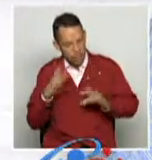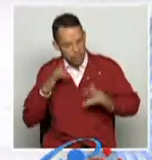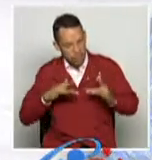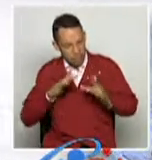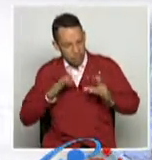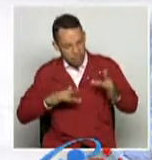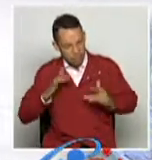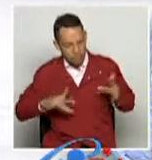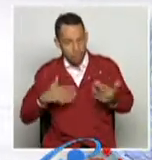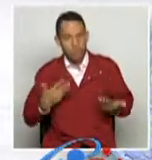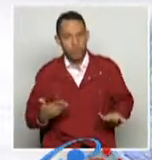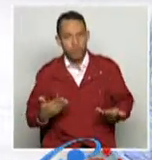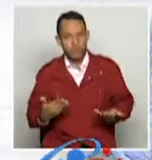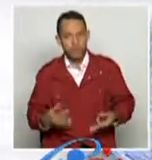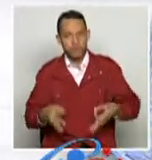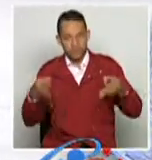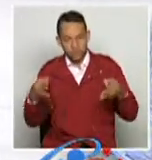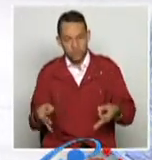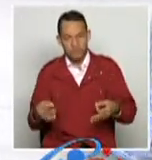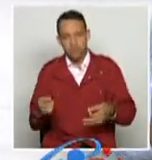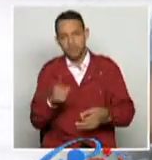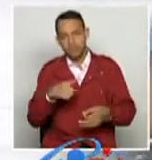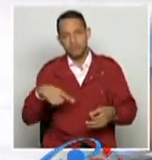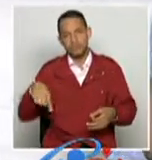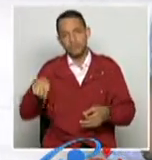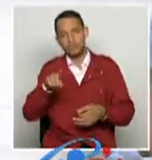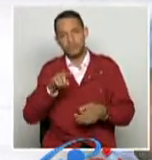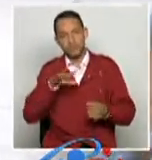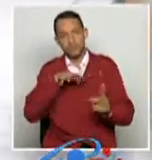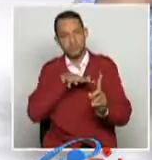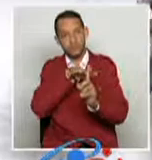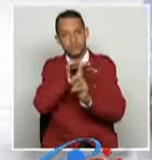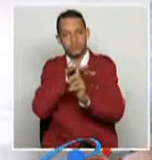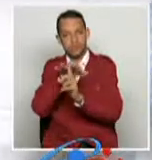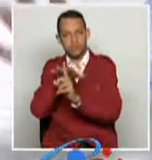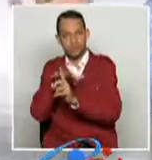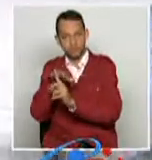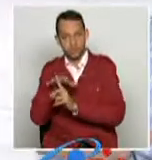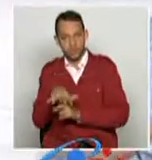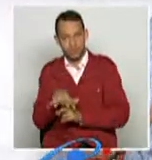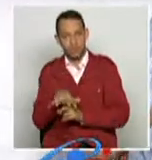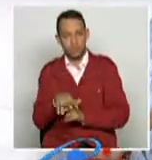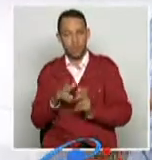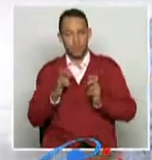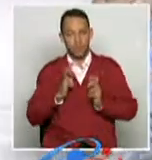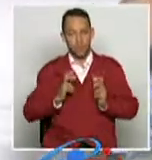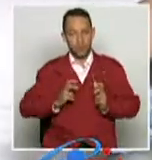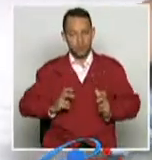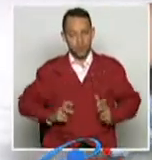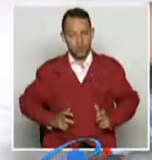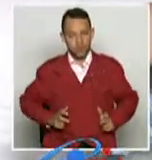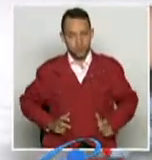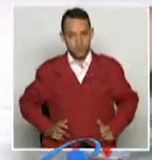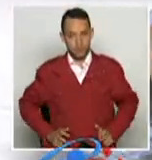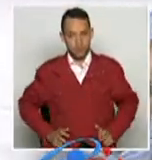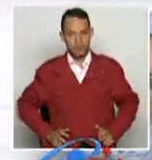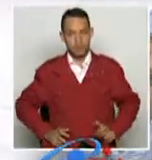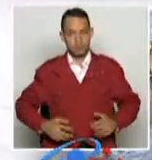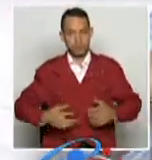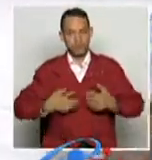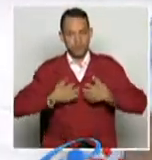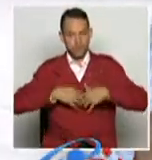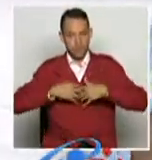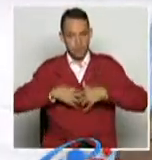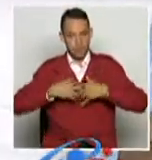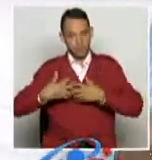acupuntura, pues eso transmite energía a través de los meridianos que están por todo el cuerpo. Y uno puede entender... desde el punto de